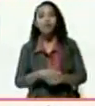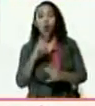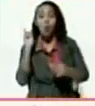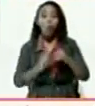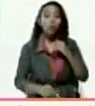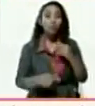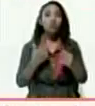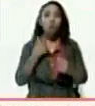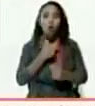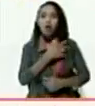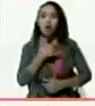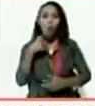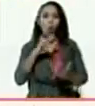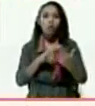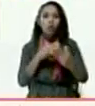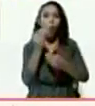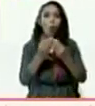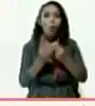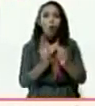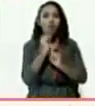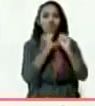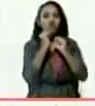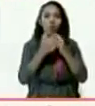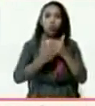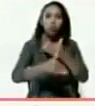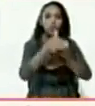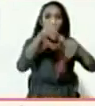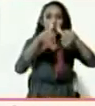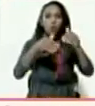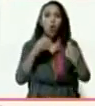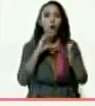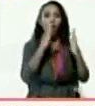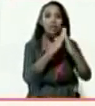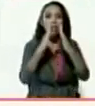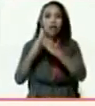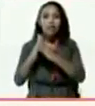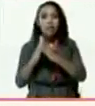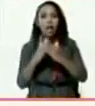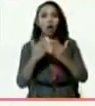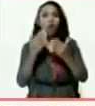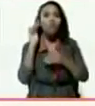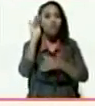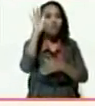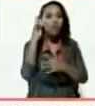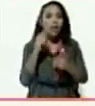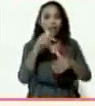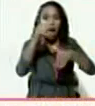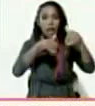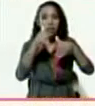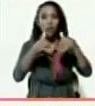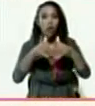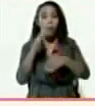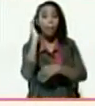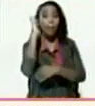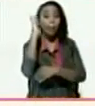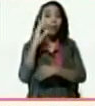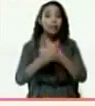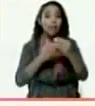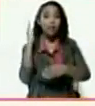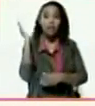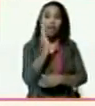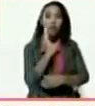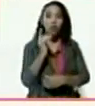gustaría conocer cómo avanza la maquinaria electoral, es decir, los casa por casa rumbo a estas elecciones parlamentarias que se